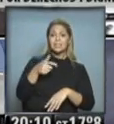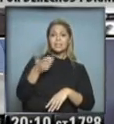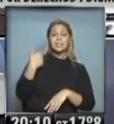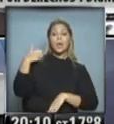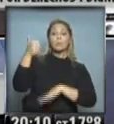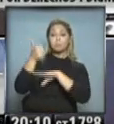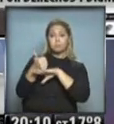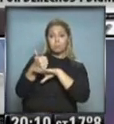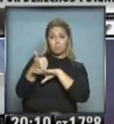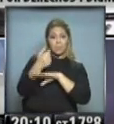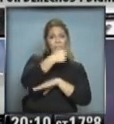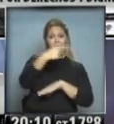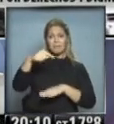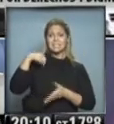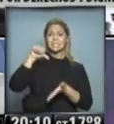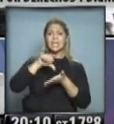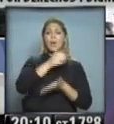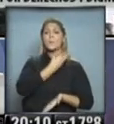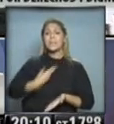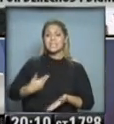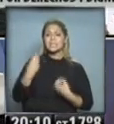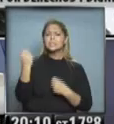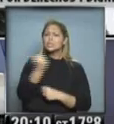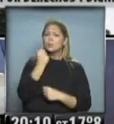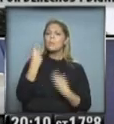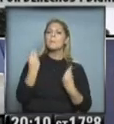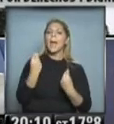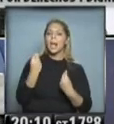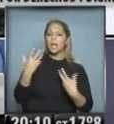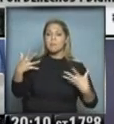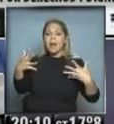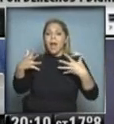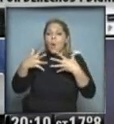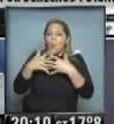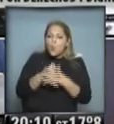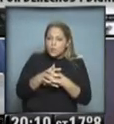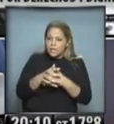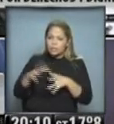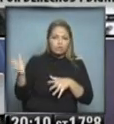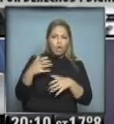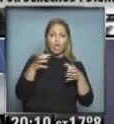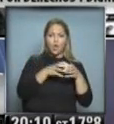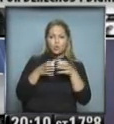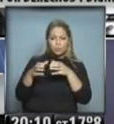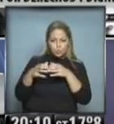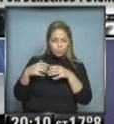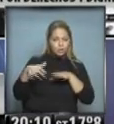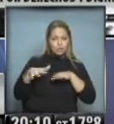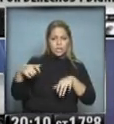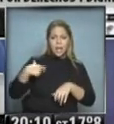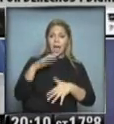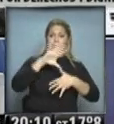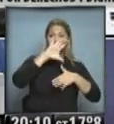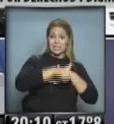hermanos presidentes es tan importante para unirnos todos los movimientos sociales de América Latina y el Caribe. Yo